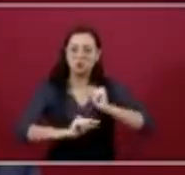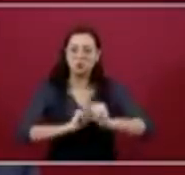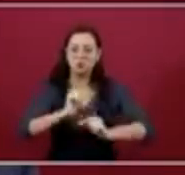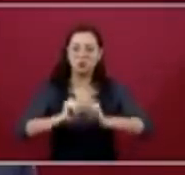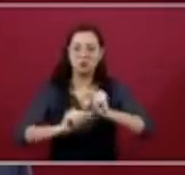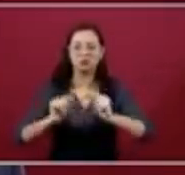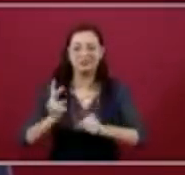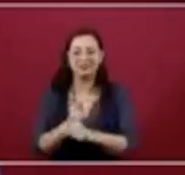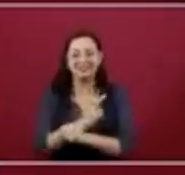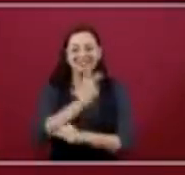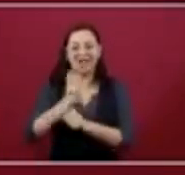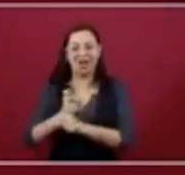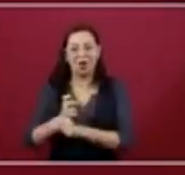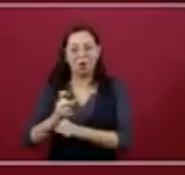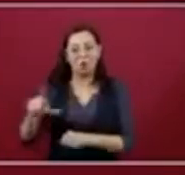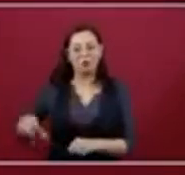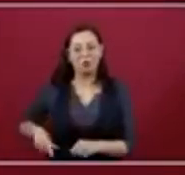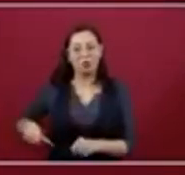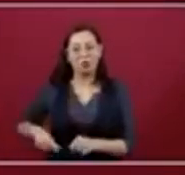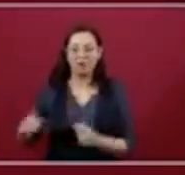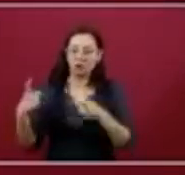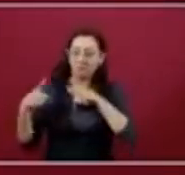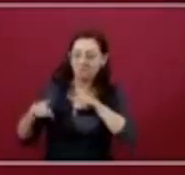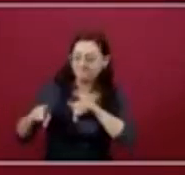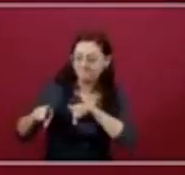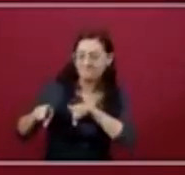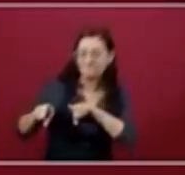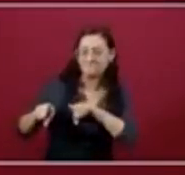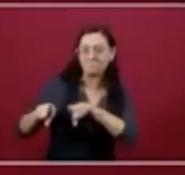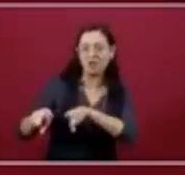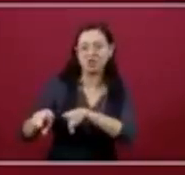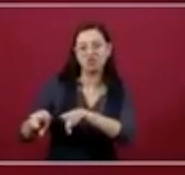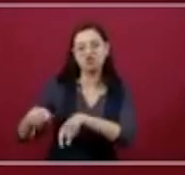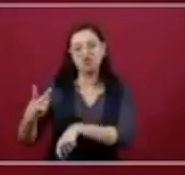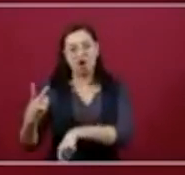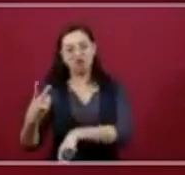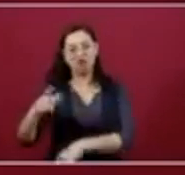un gobierno paralelo, alternativo,